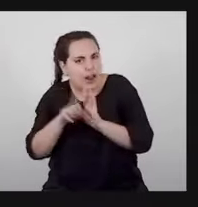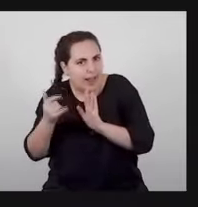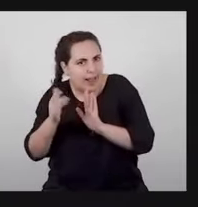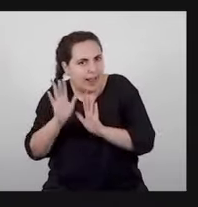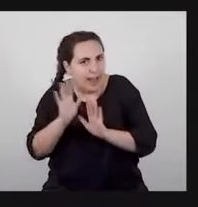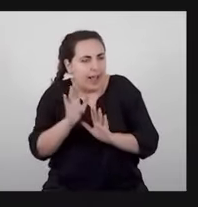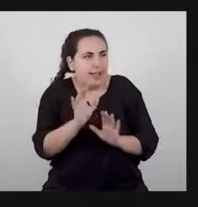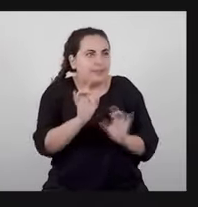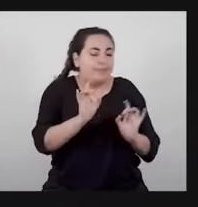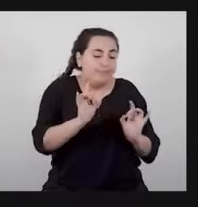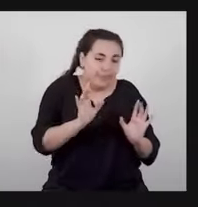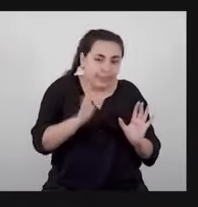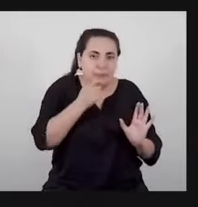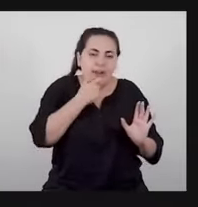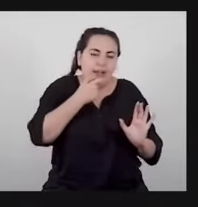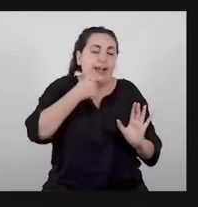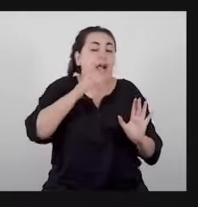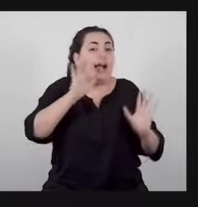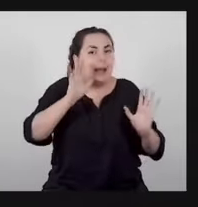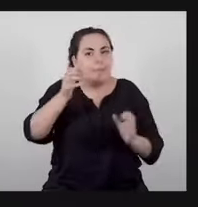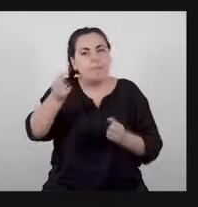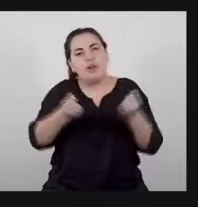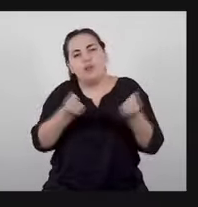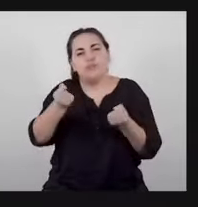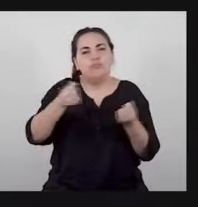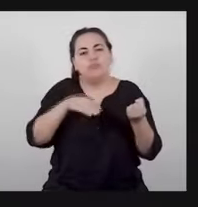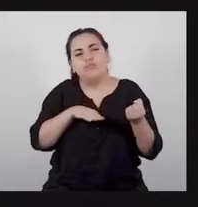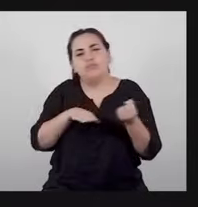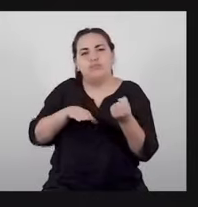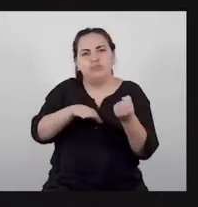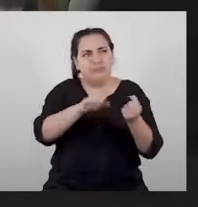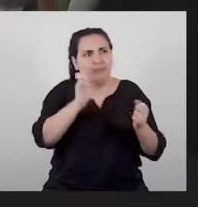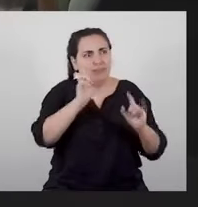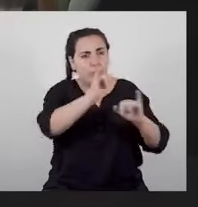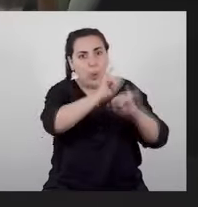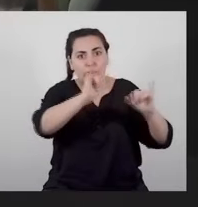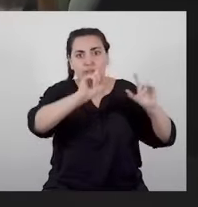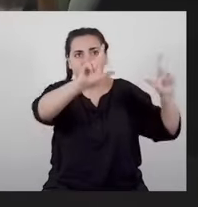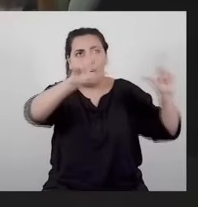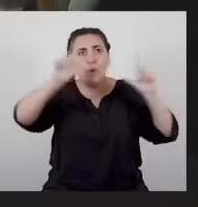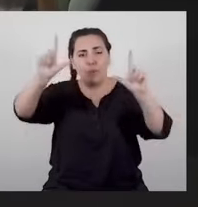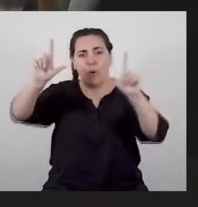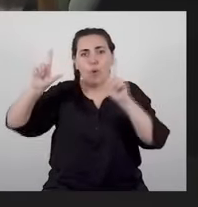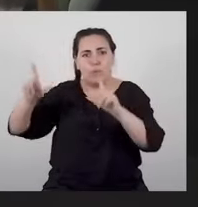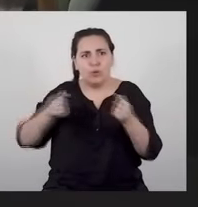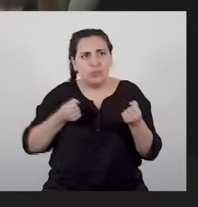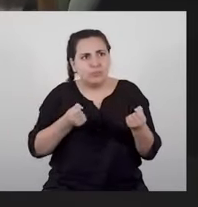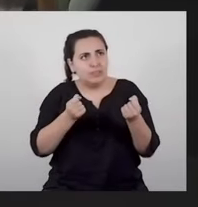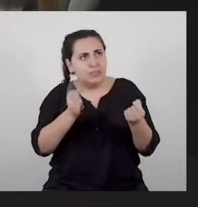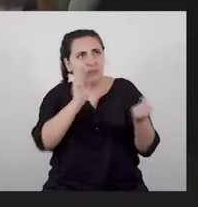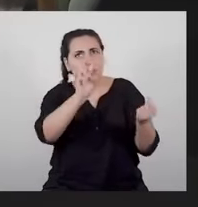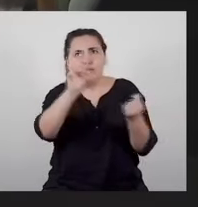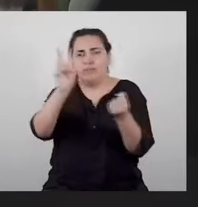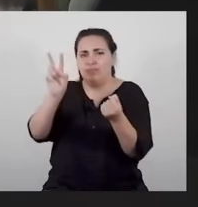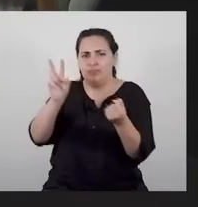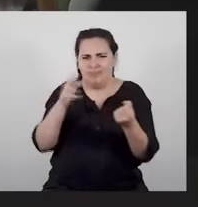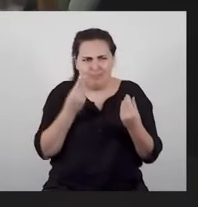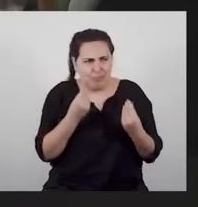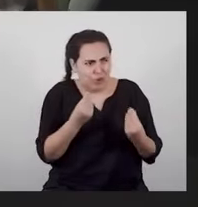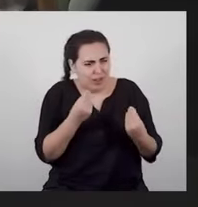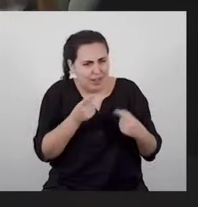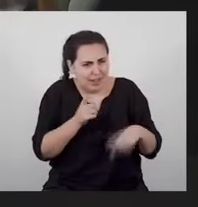manejando voy por la Lugones y tengo 800 millones de publicidades mientras yo manejo ¿por qué está una publicidad en una